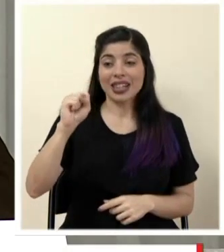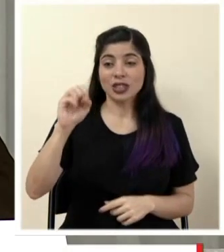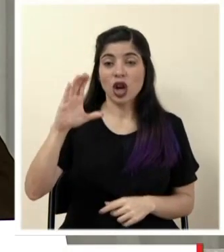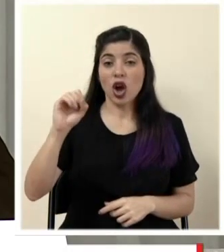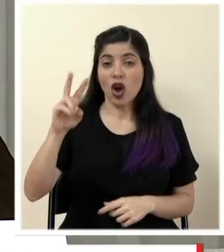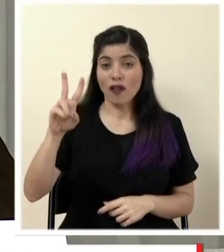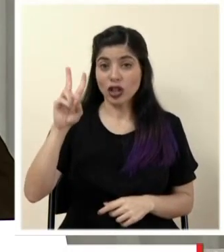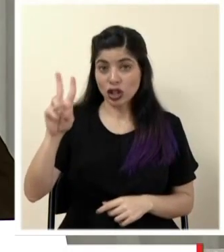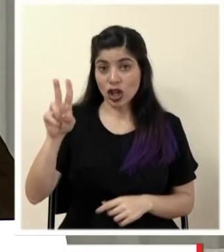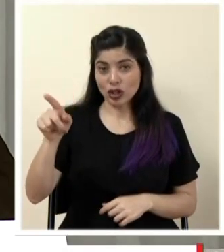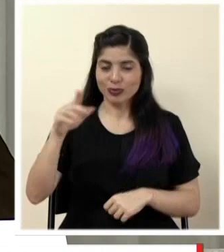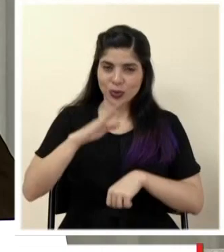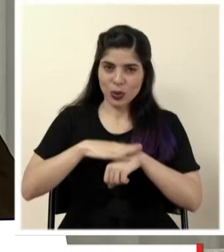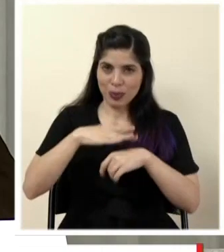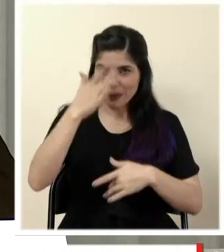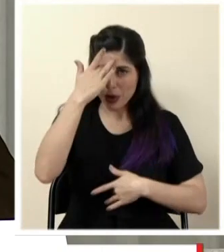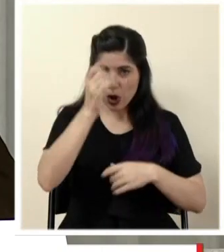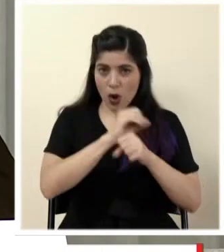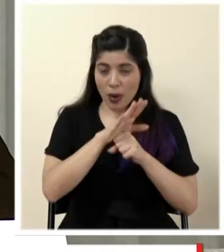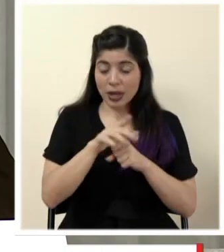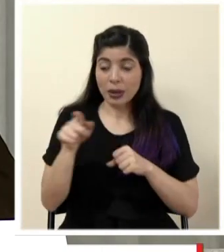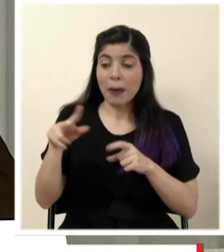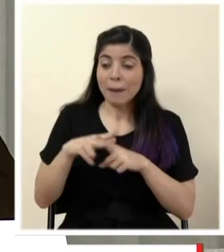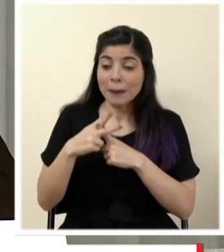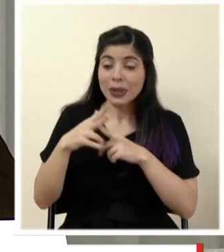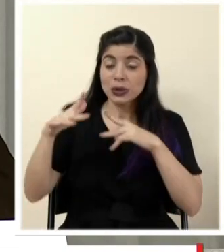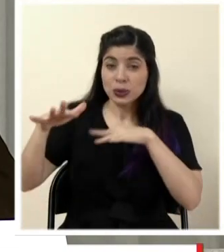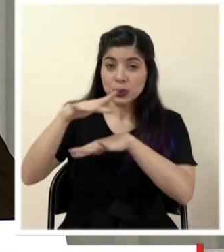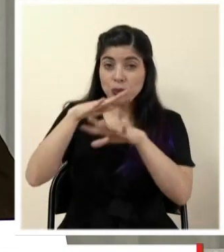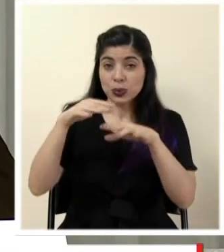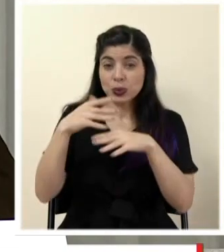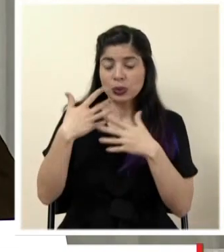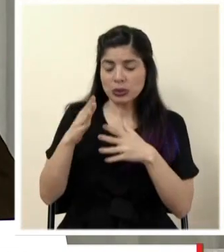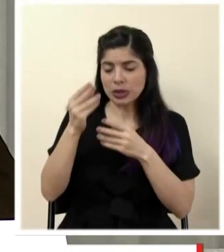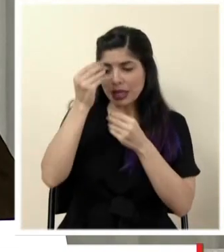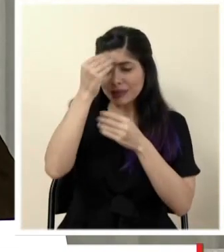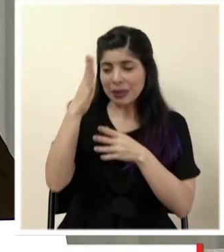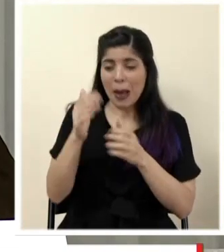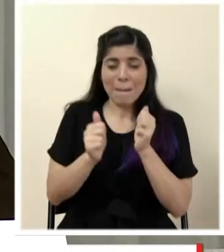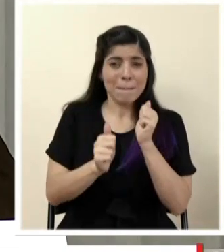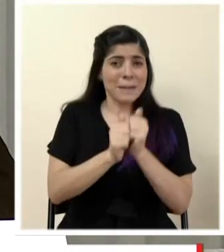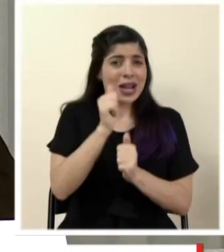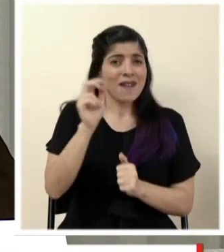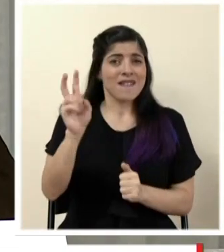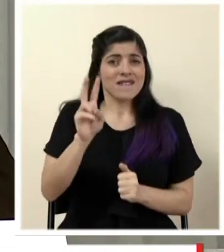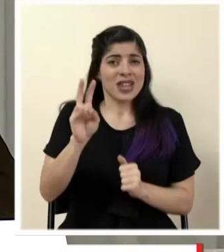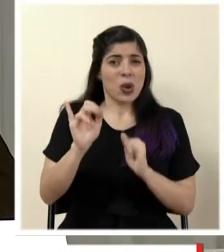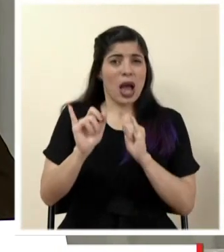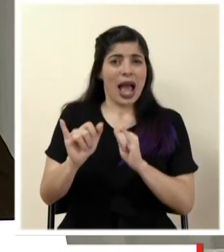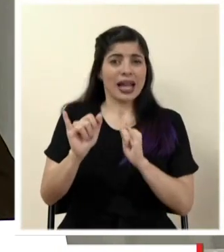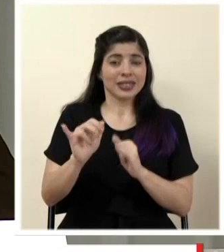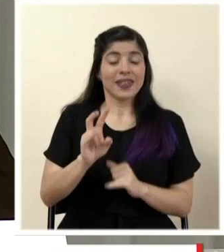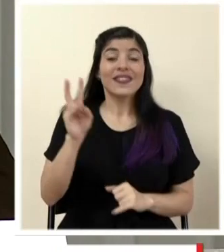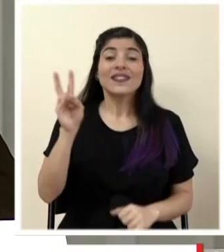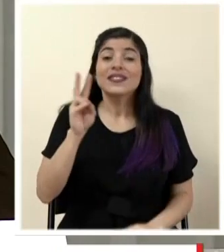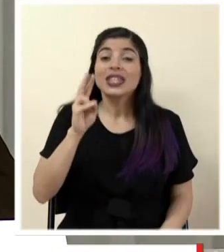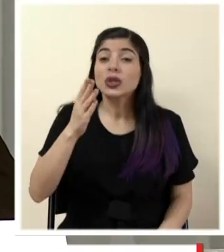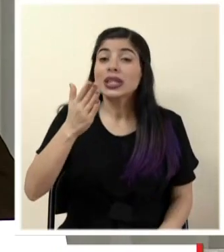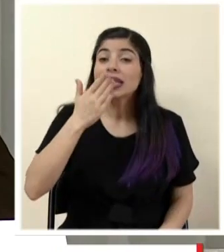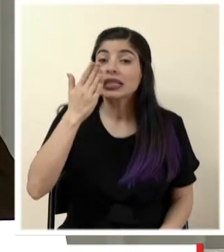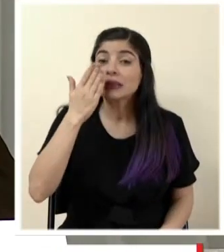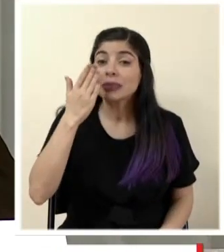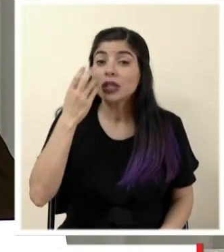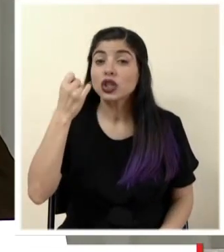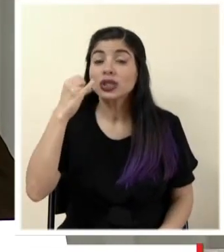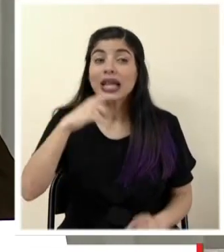el COVID-19, a circular, que la mayoría de los virus tienen esa también característica, los virus respiratorios, que con temperaturas